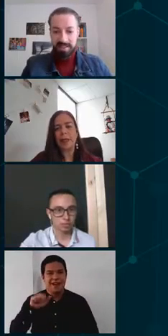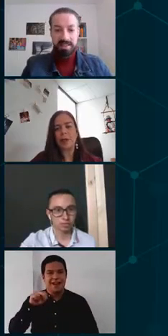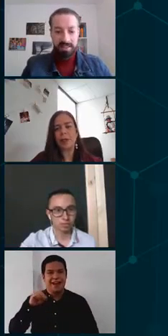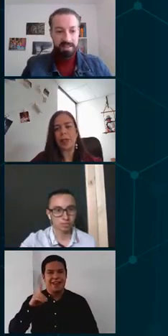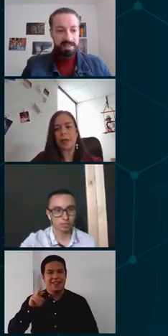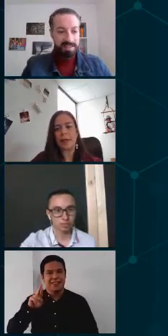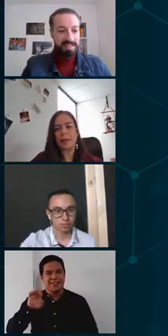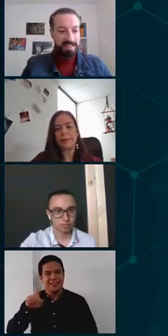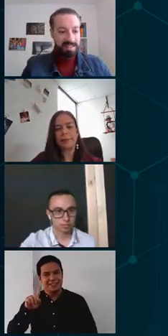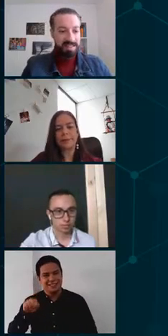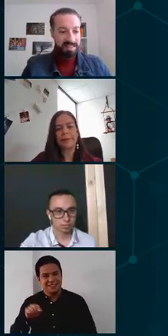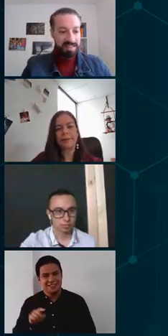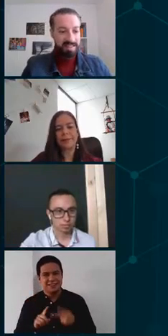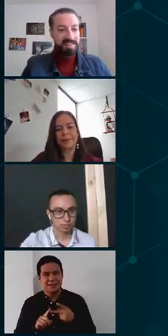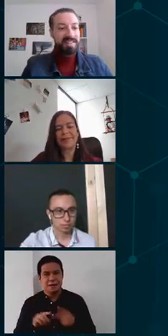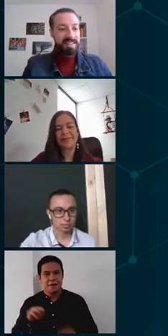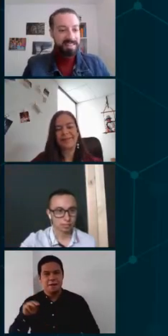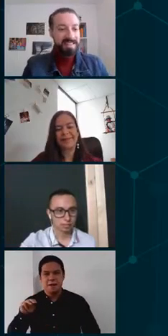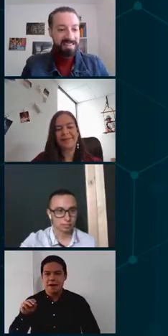Alejandra,